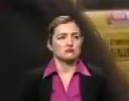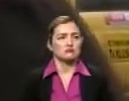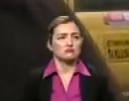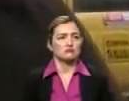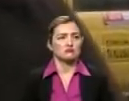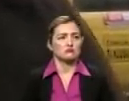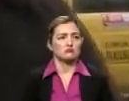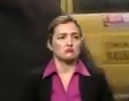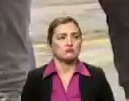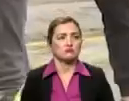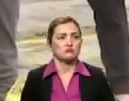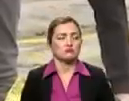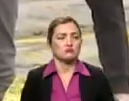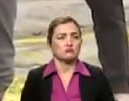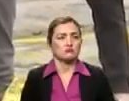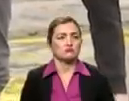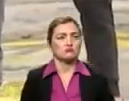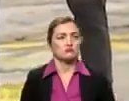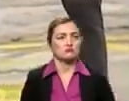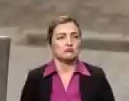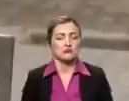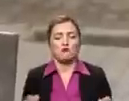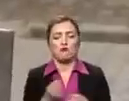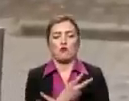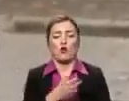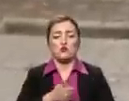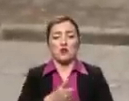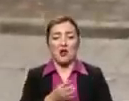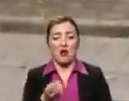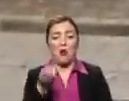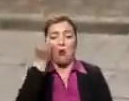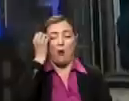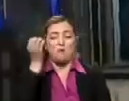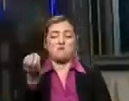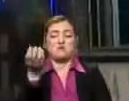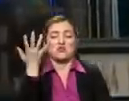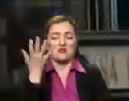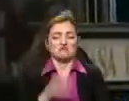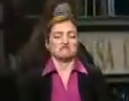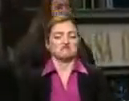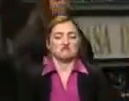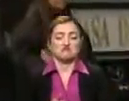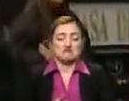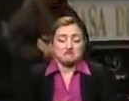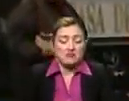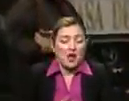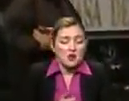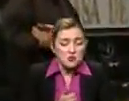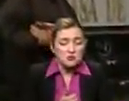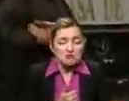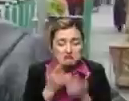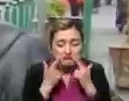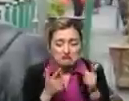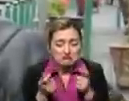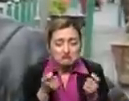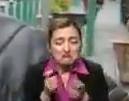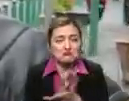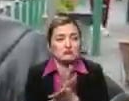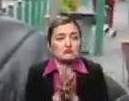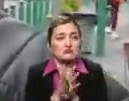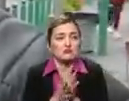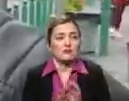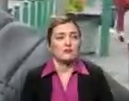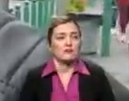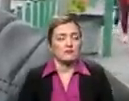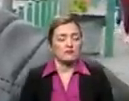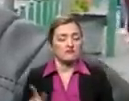aquellas tantas tenga mala intención. La Foch está olvidada por las autoridades, dice el colectivo Rescatemos La Mariscal. Lamentablemente no